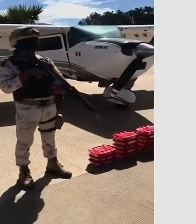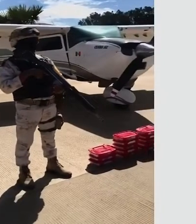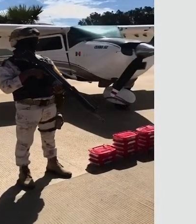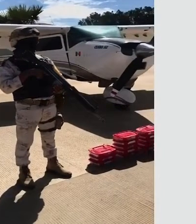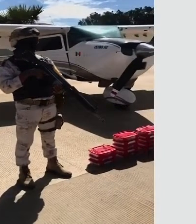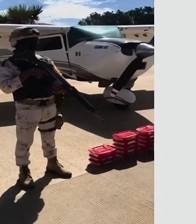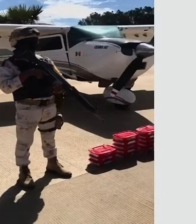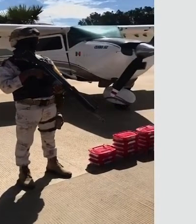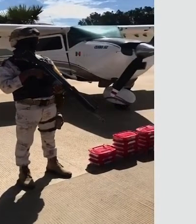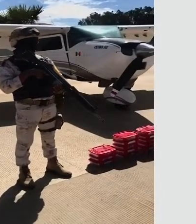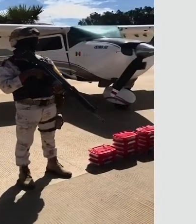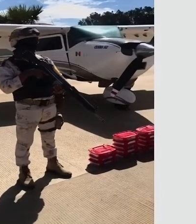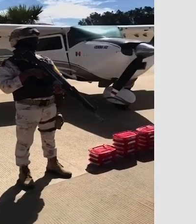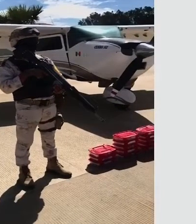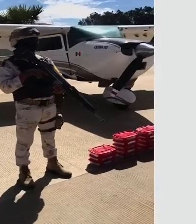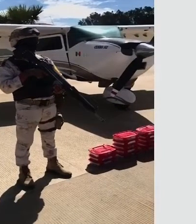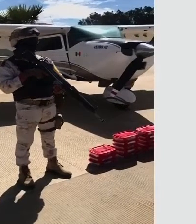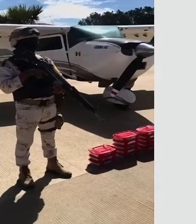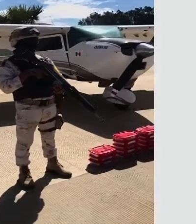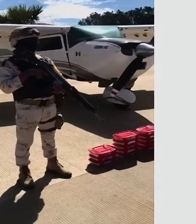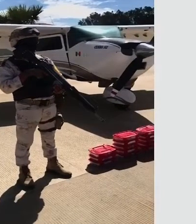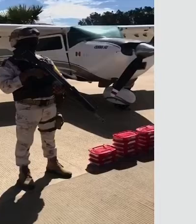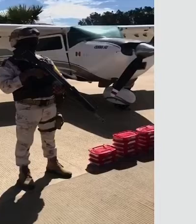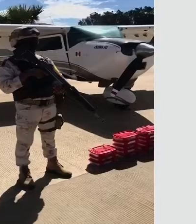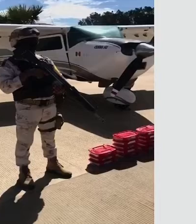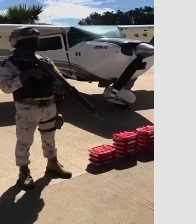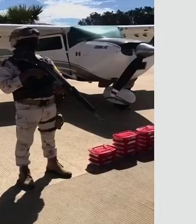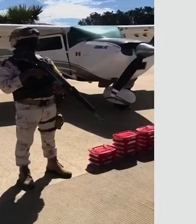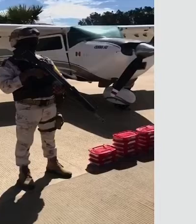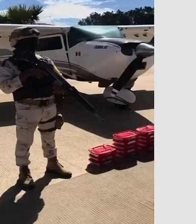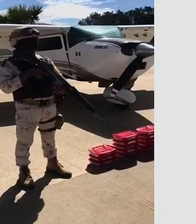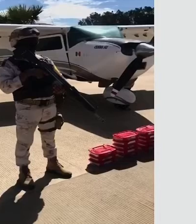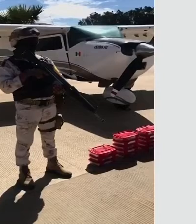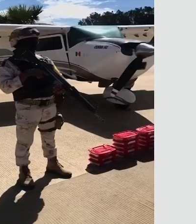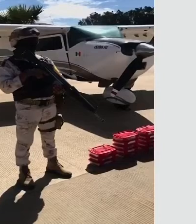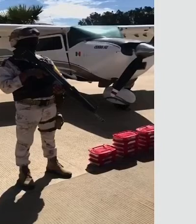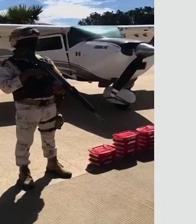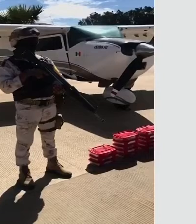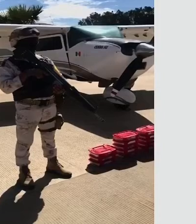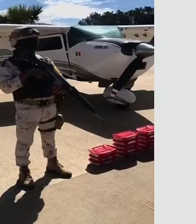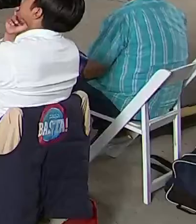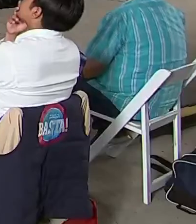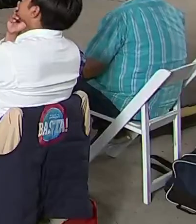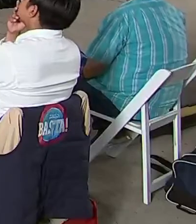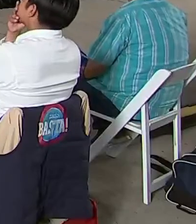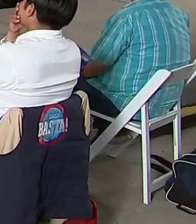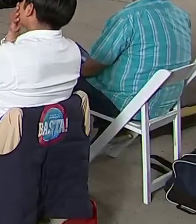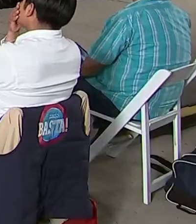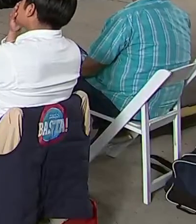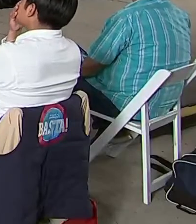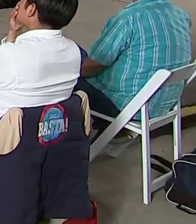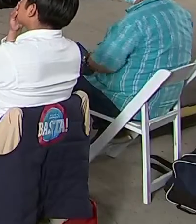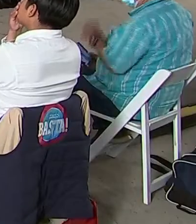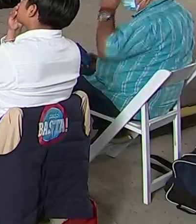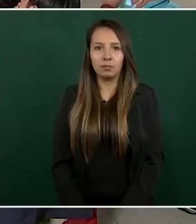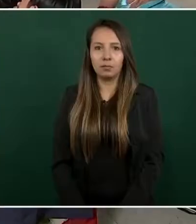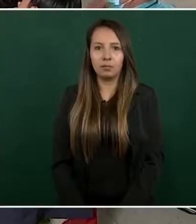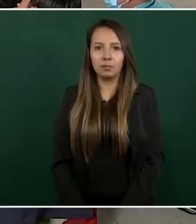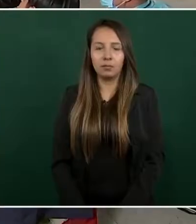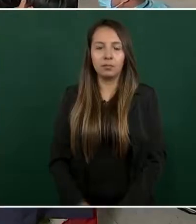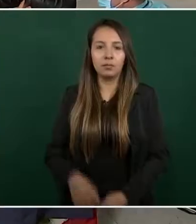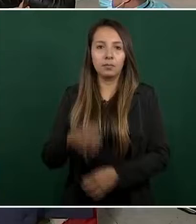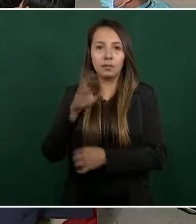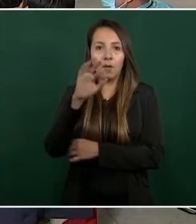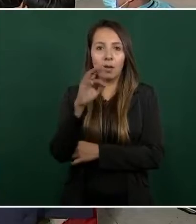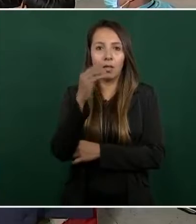un detenido, 10 vehículos asegurados, 4 aeronaves, 25 armas de fuego, 42 cartuchos,